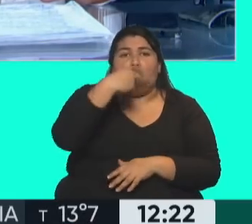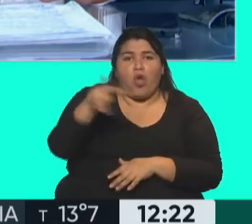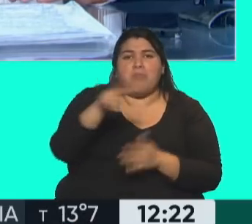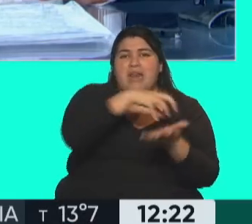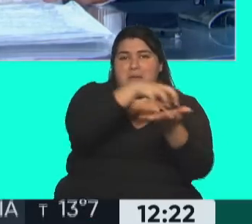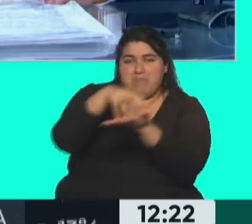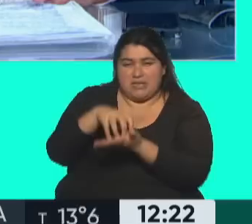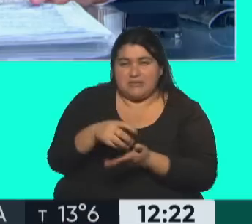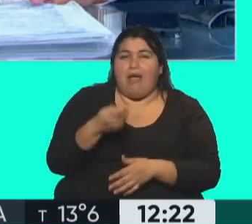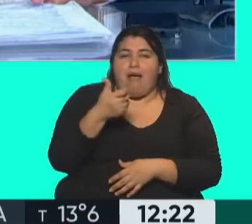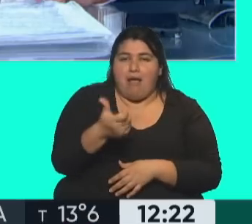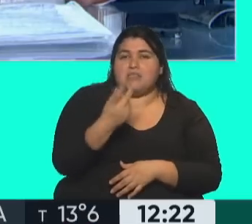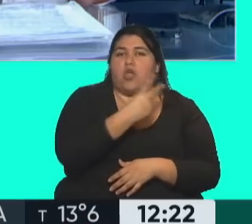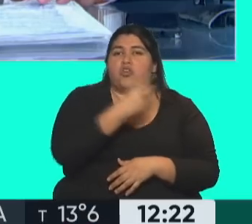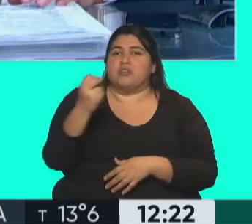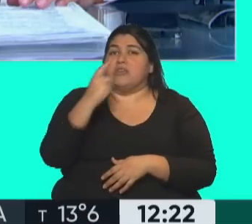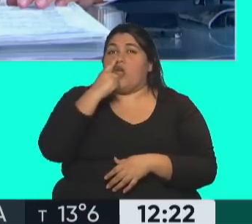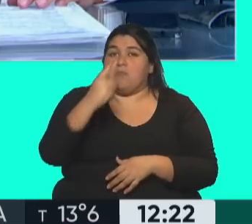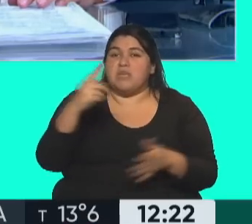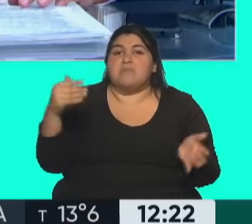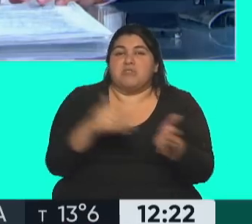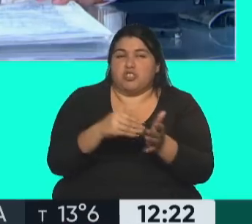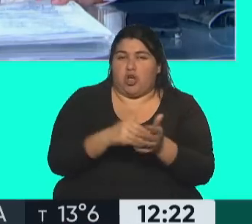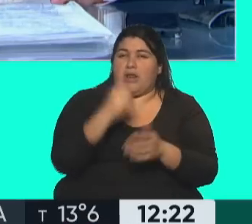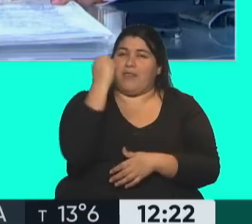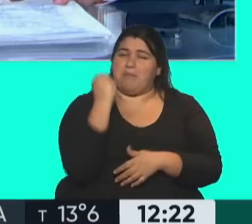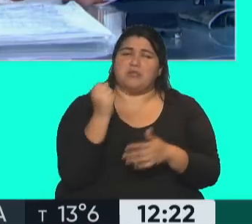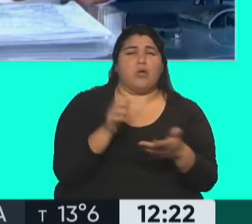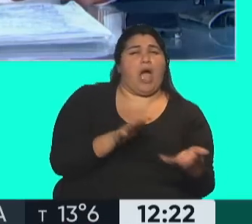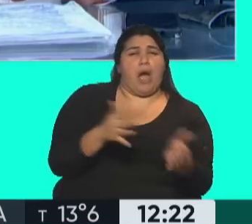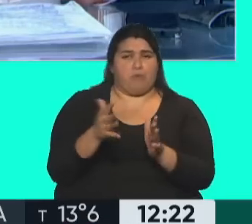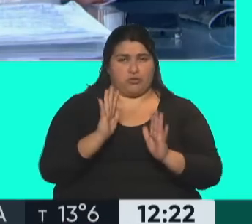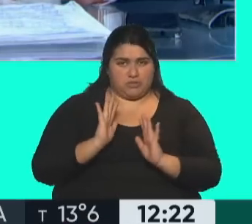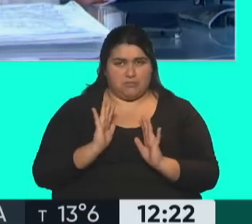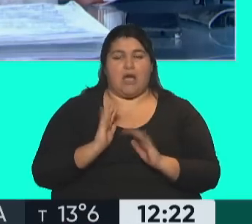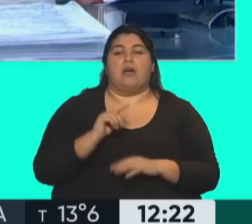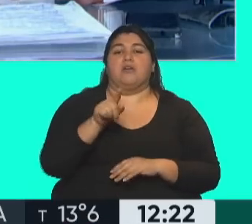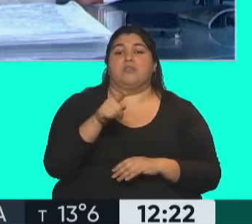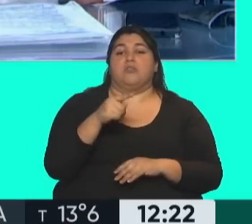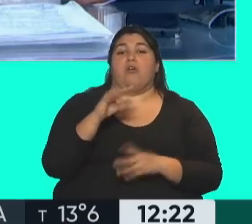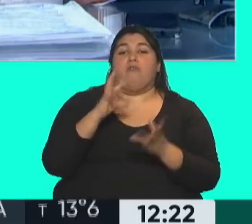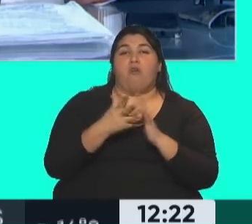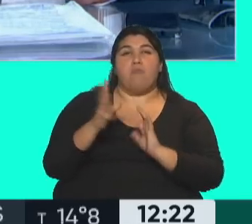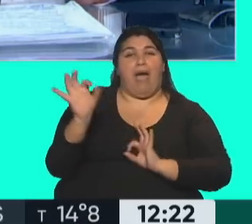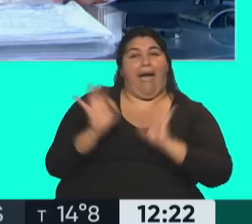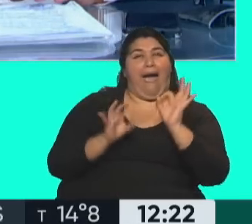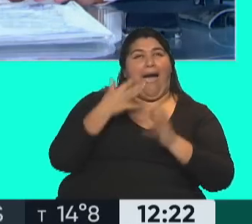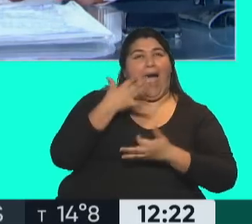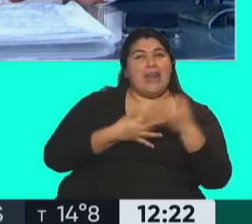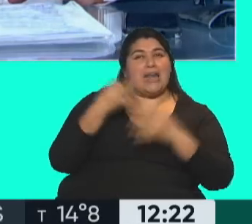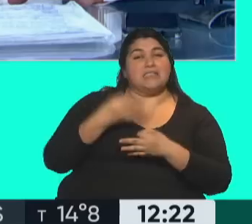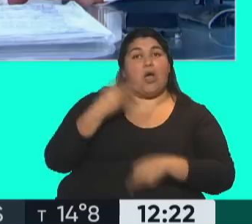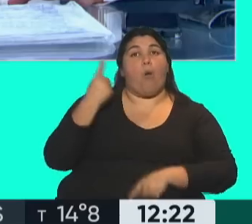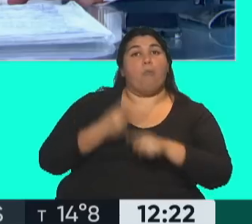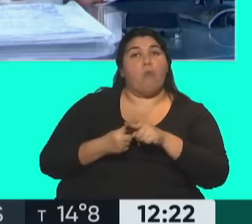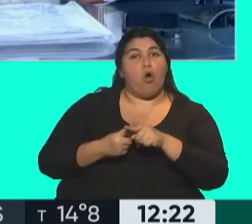200 mil millones de pesos si no me fallan los números de las intenciones que pongan 100 millones de promedio por empresa claro hay